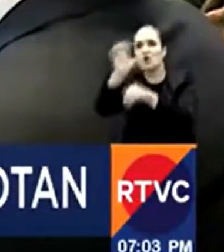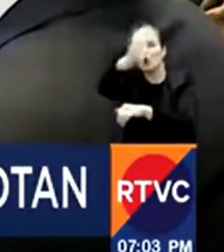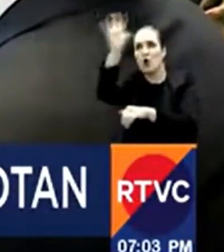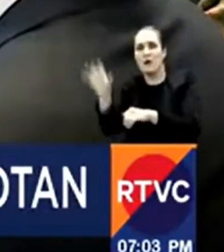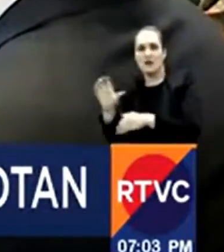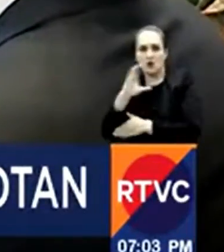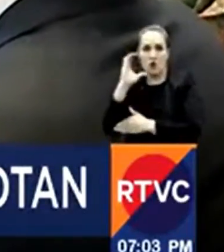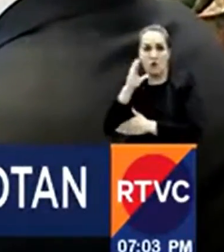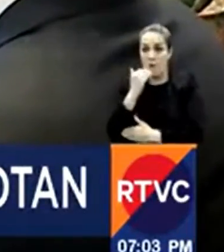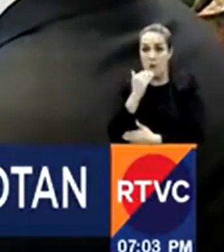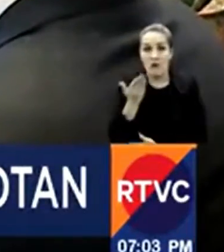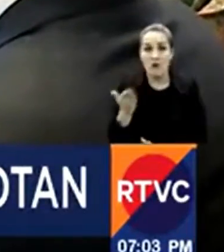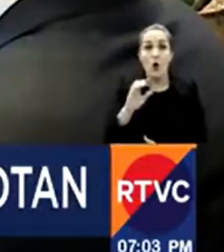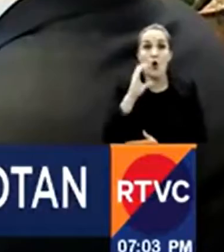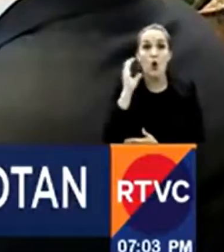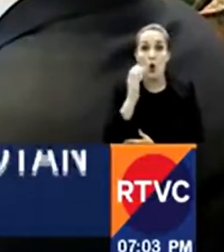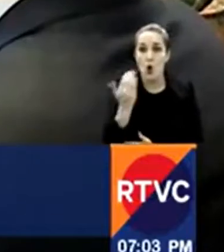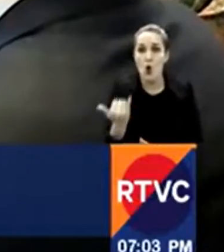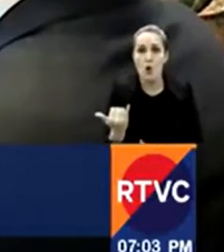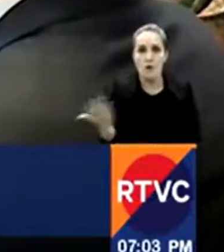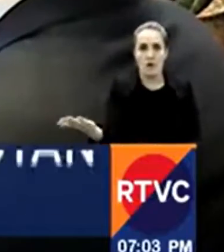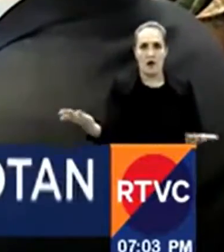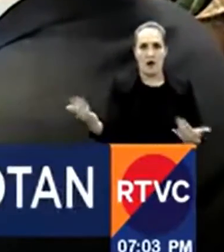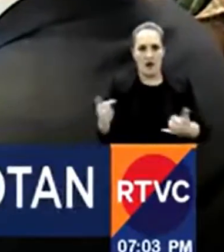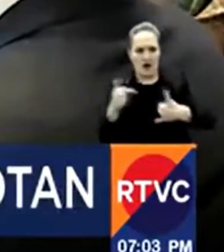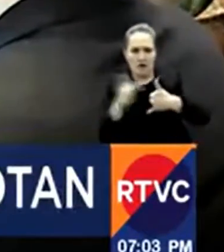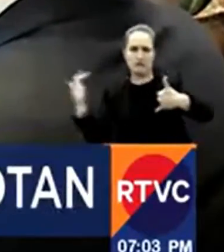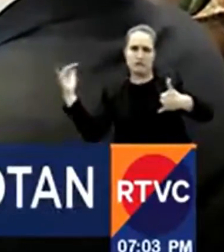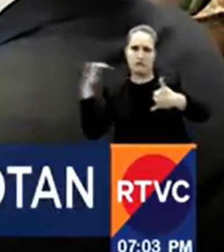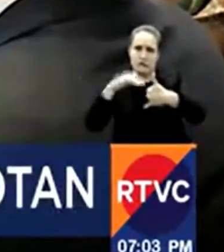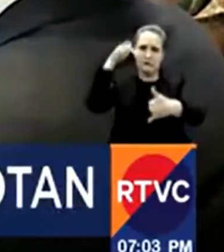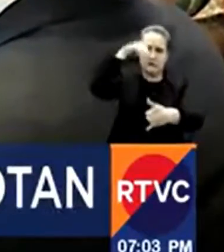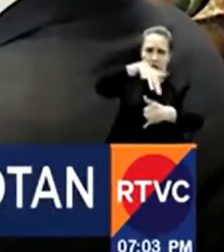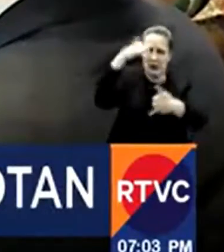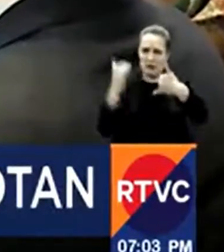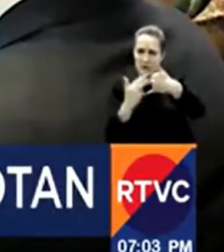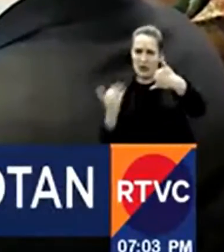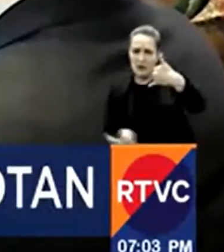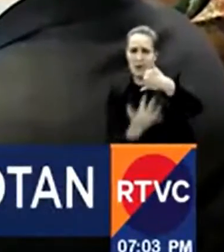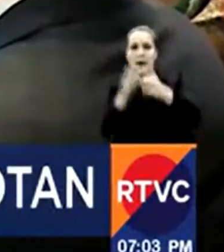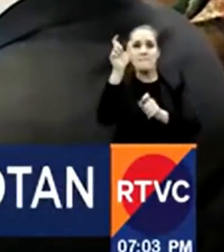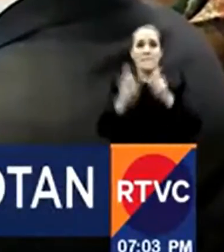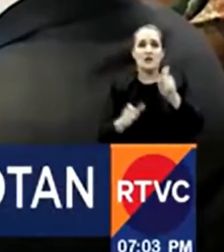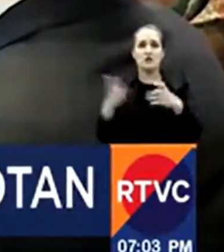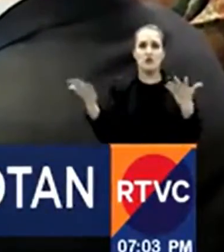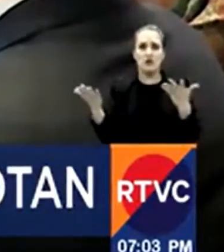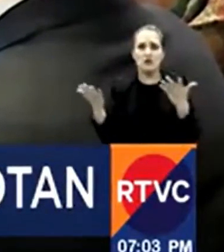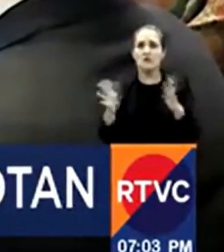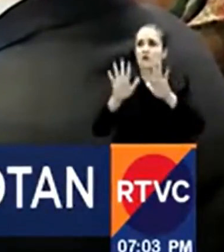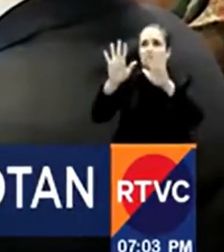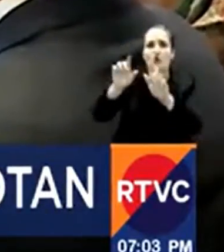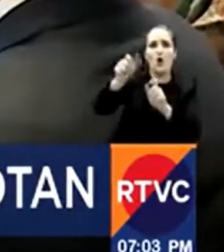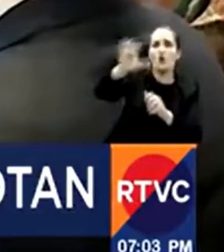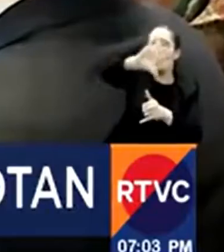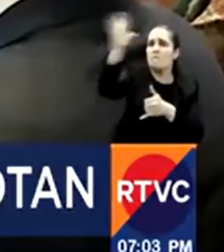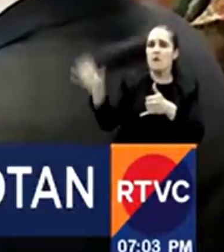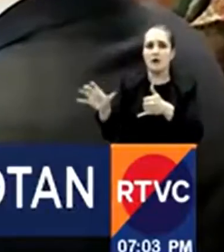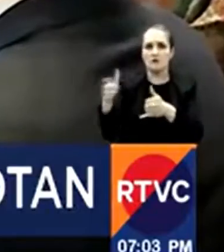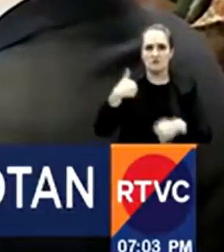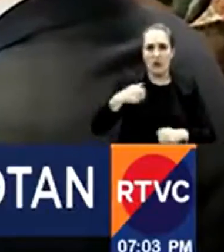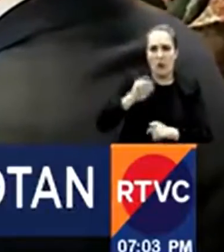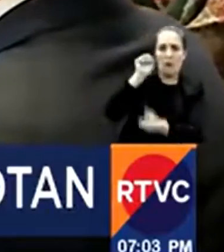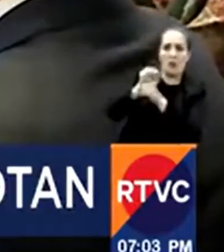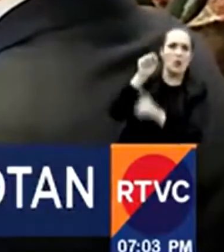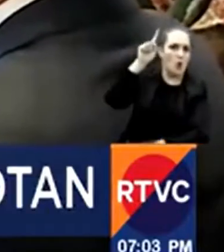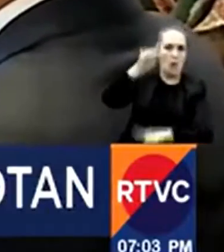países como Colombia, que también han recibido millones de refugiados y es nuestra obligación,